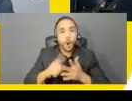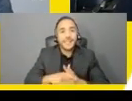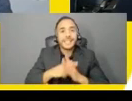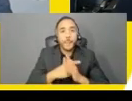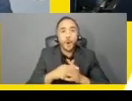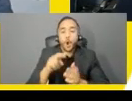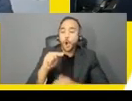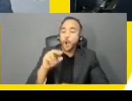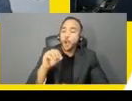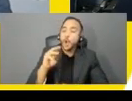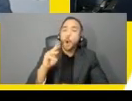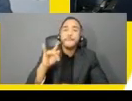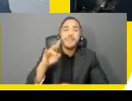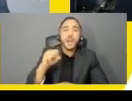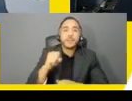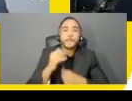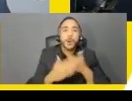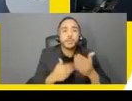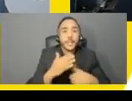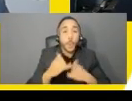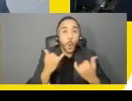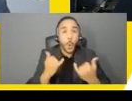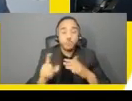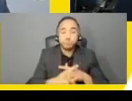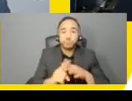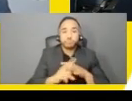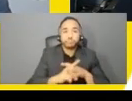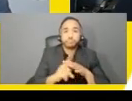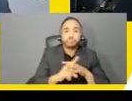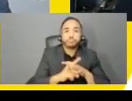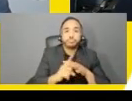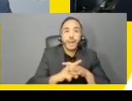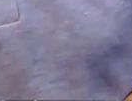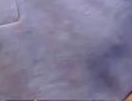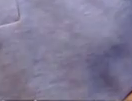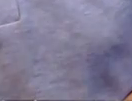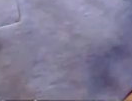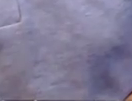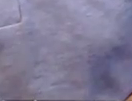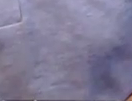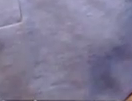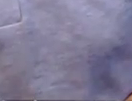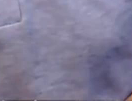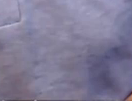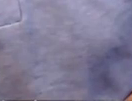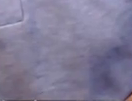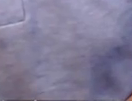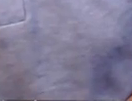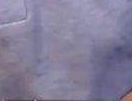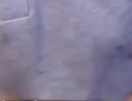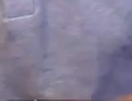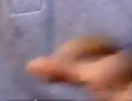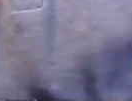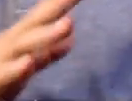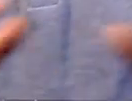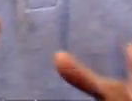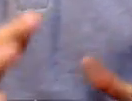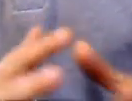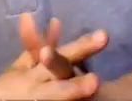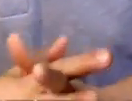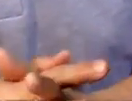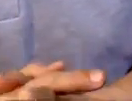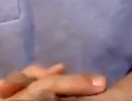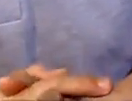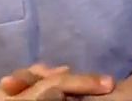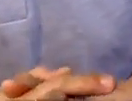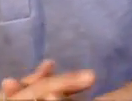secretario. Santiago, por su parte, informó que de comenzar el primero a enviar los pagos, o sea, que están comenzando el